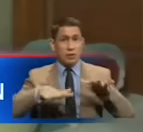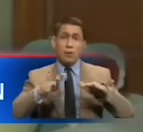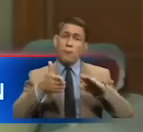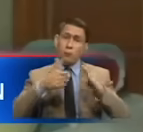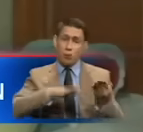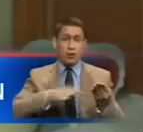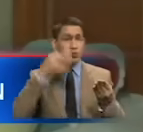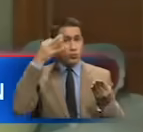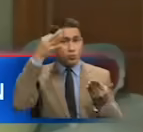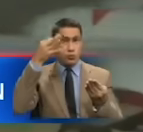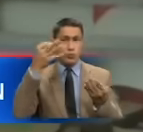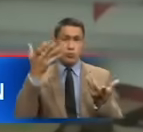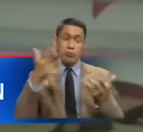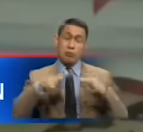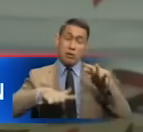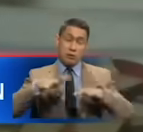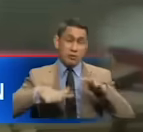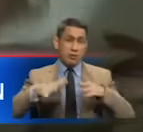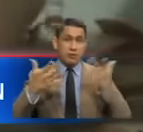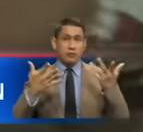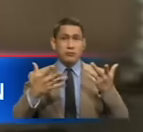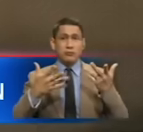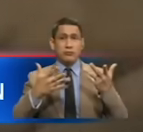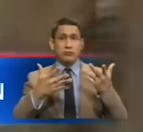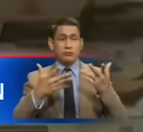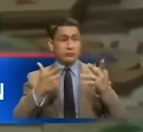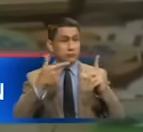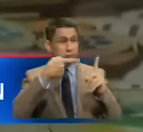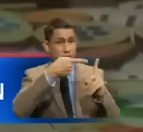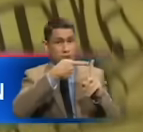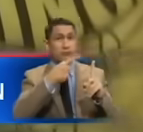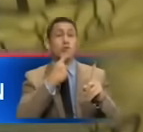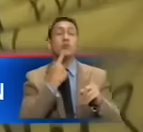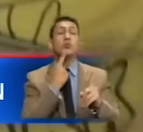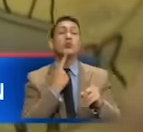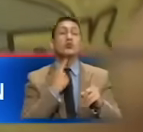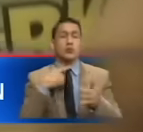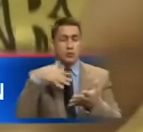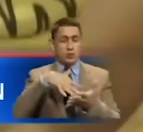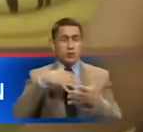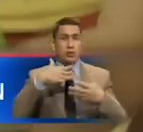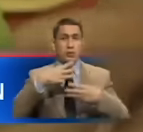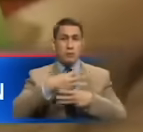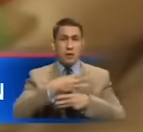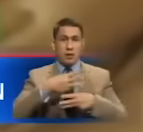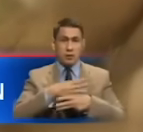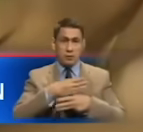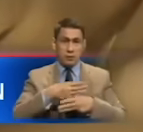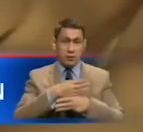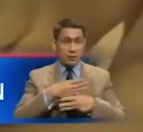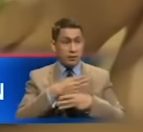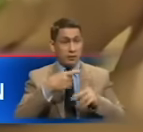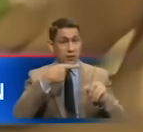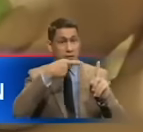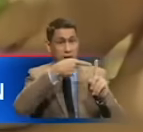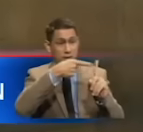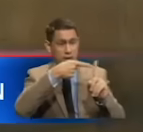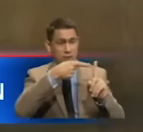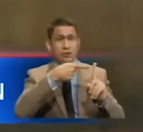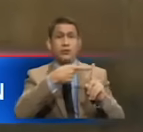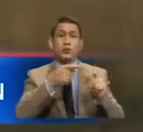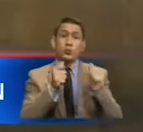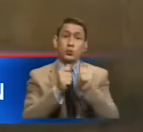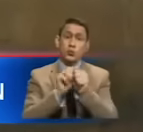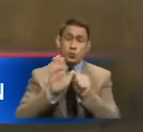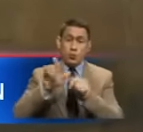en casa como en el hospital. Dani, amante de las matemáticas, fiel amigo de Rocco, su compañero de batallas.